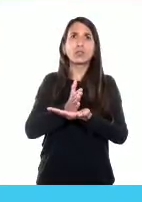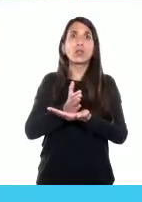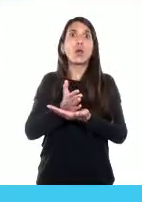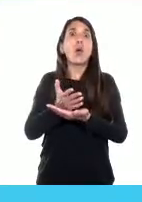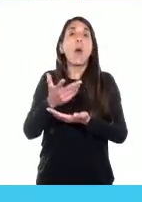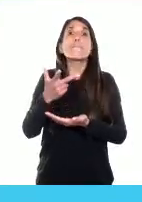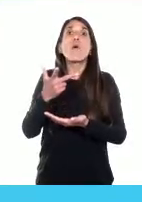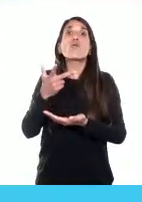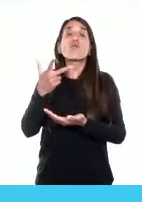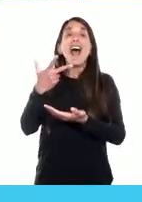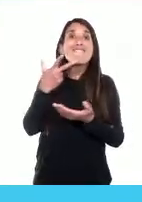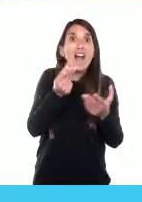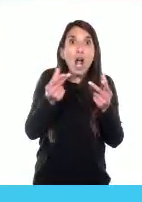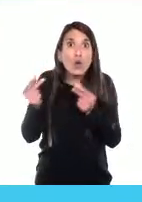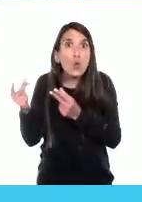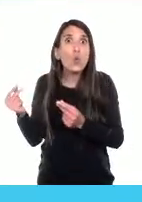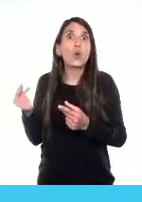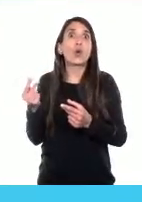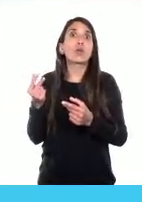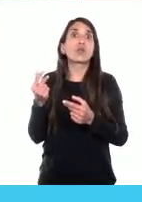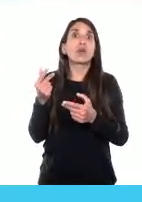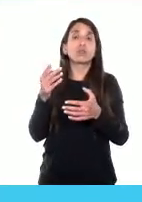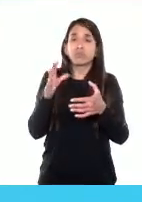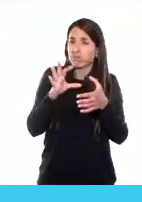vacuna determinada es